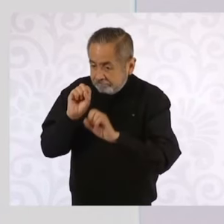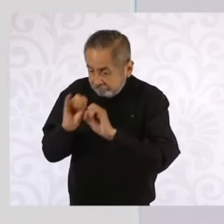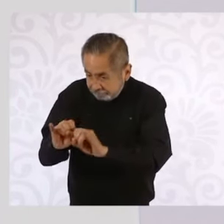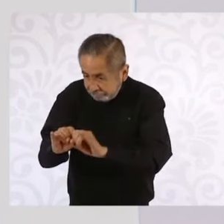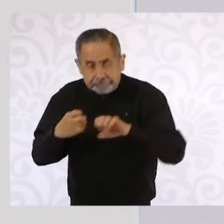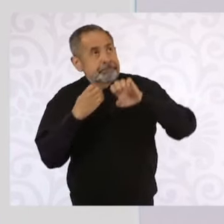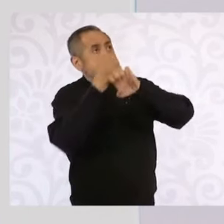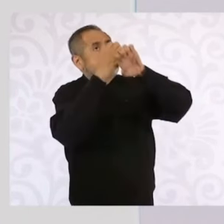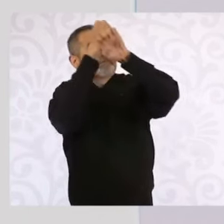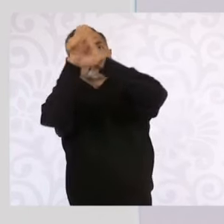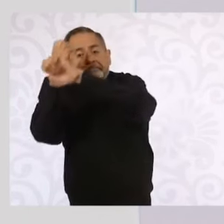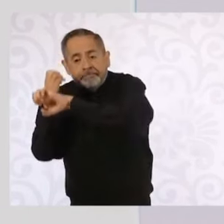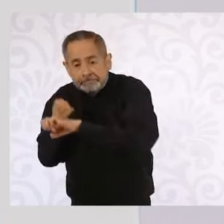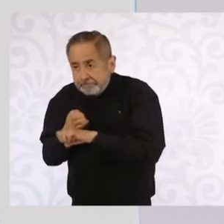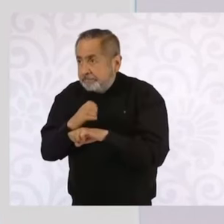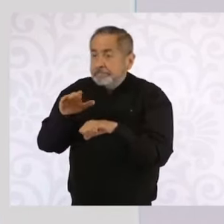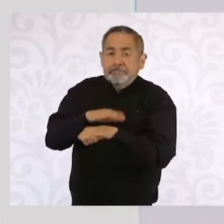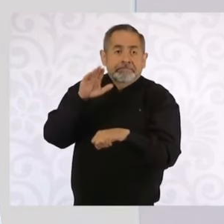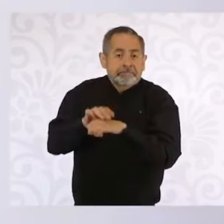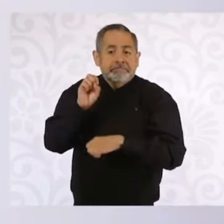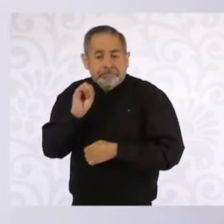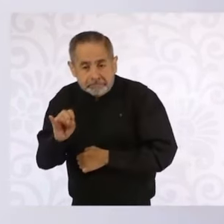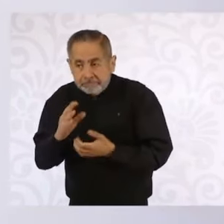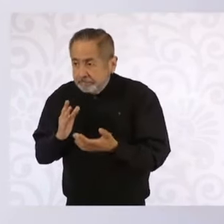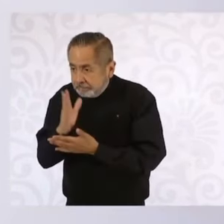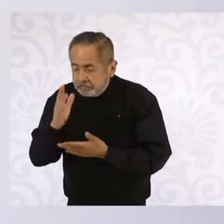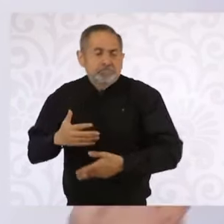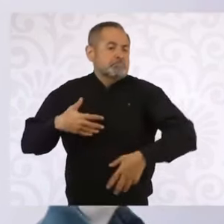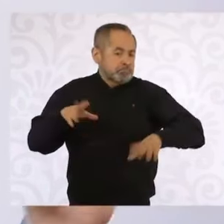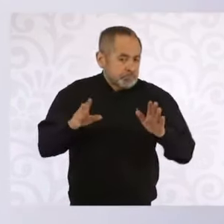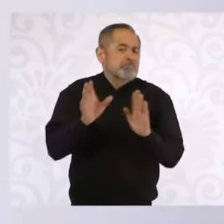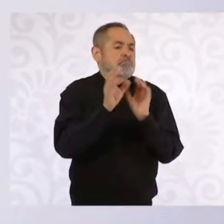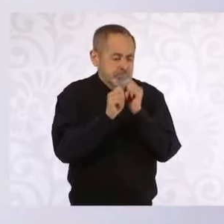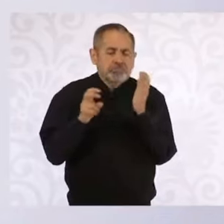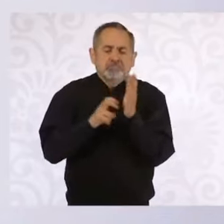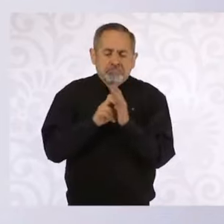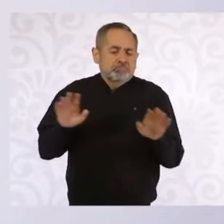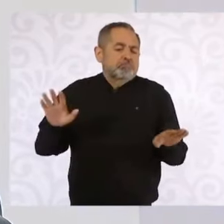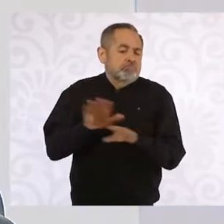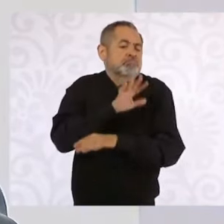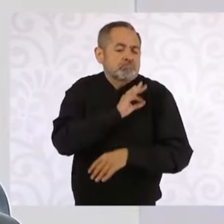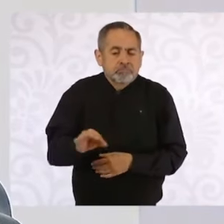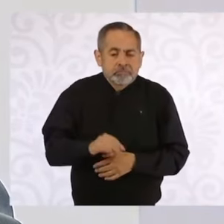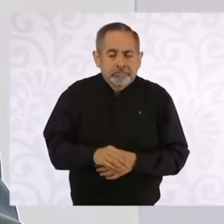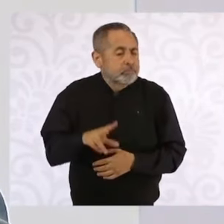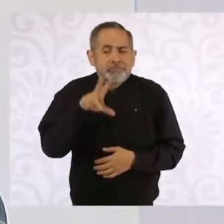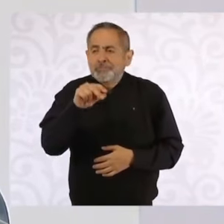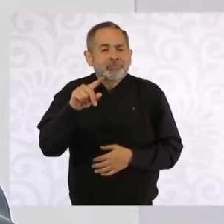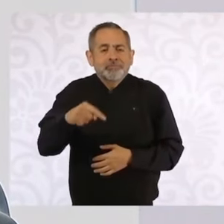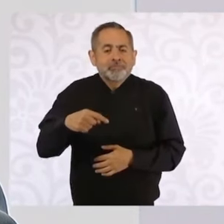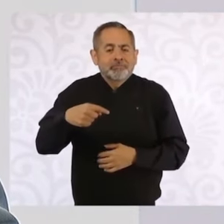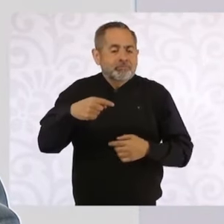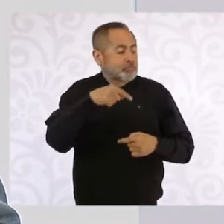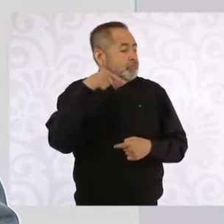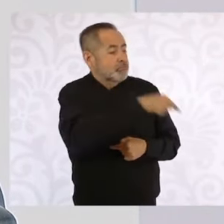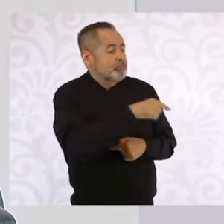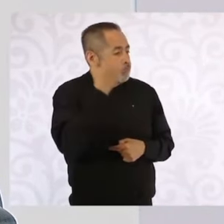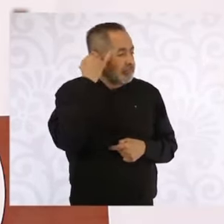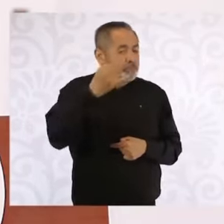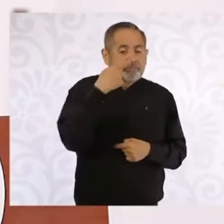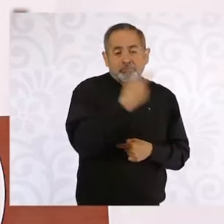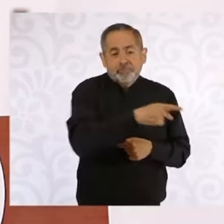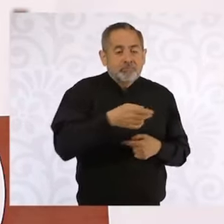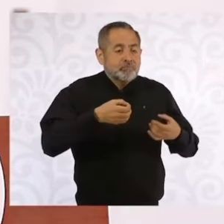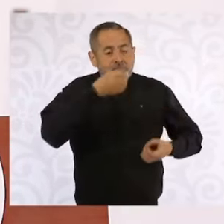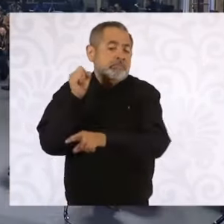locales. Entonces, no es un asunto, o sea, desde la perspectiva de magistrados,